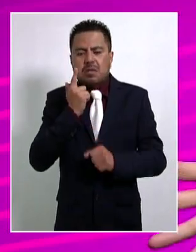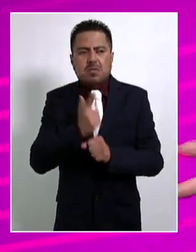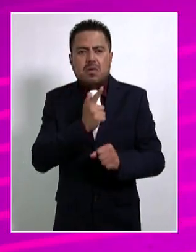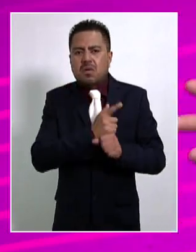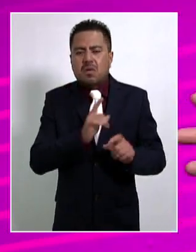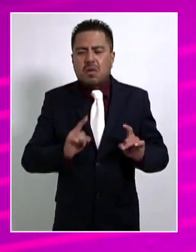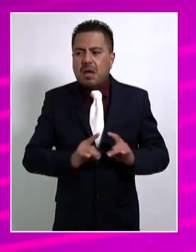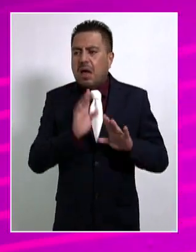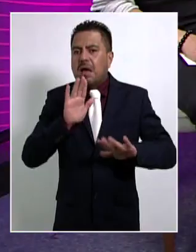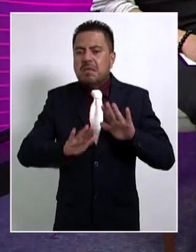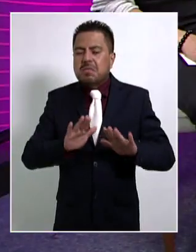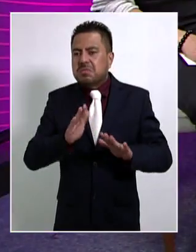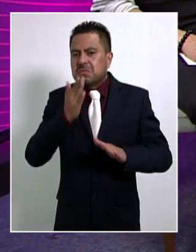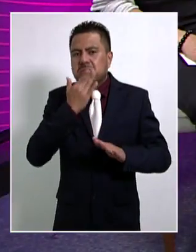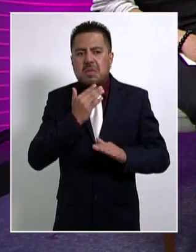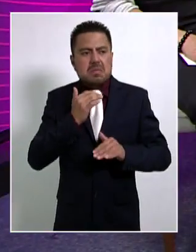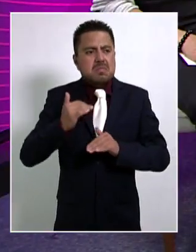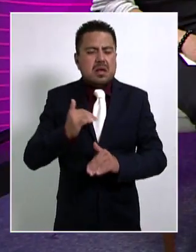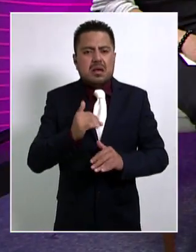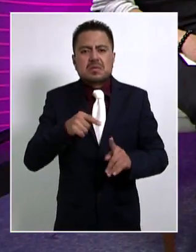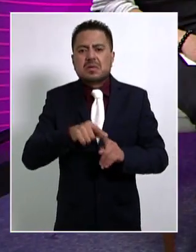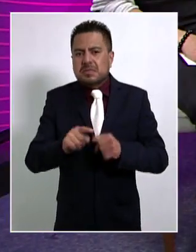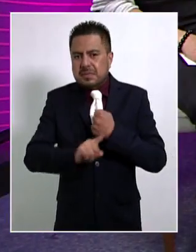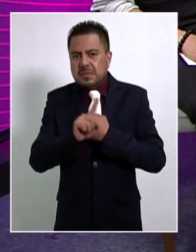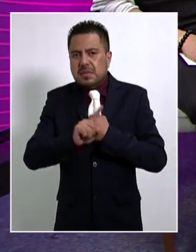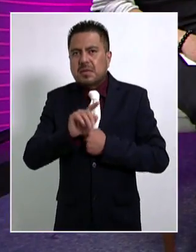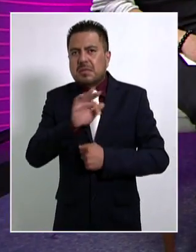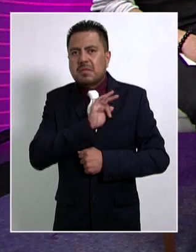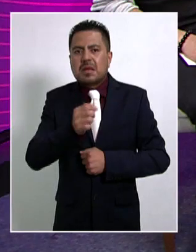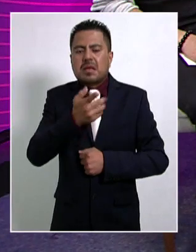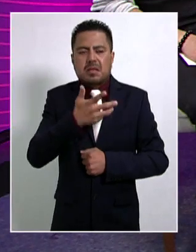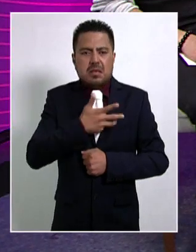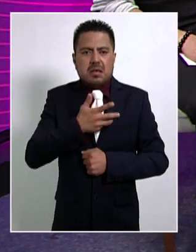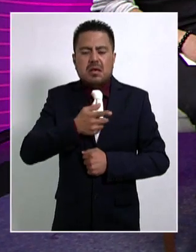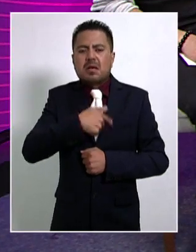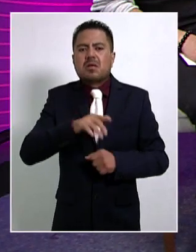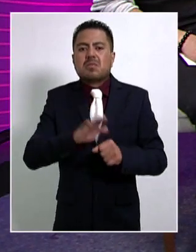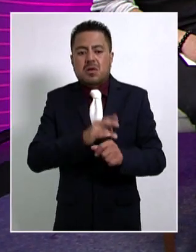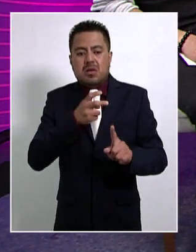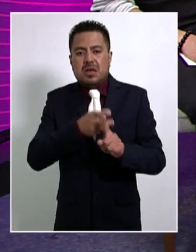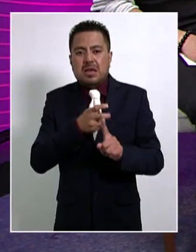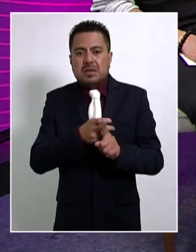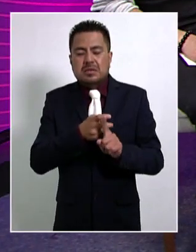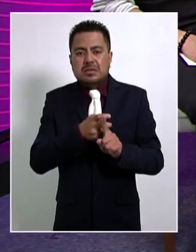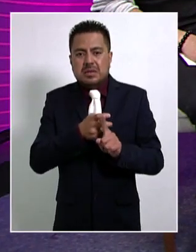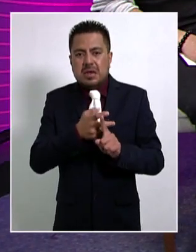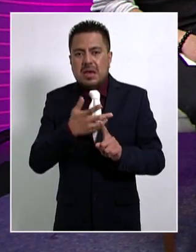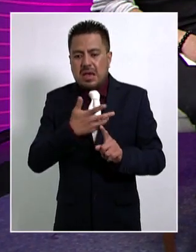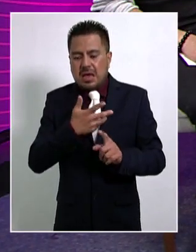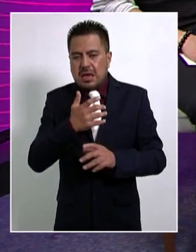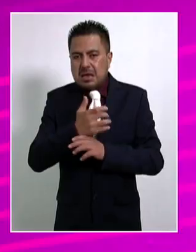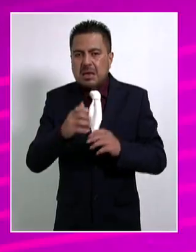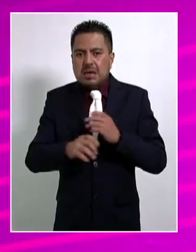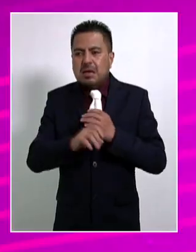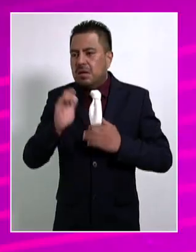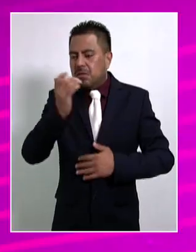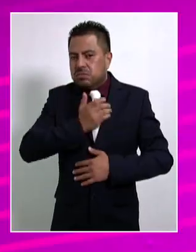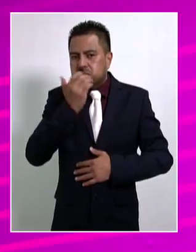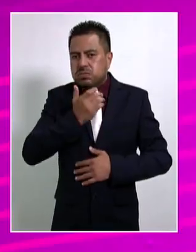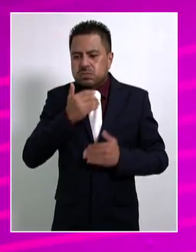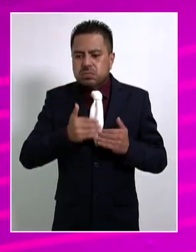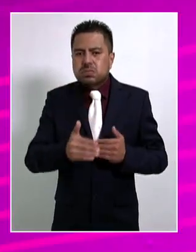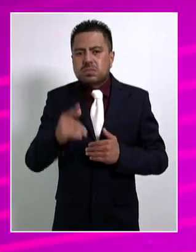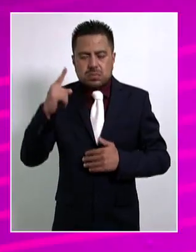baño de repente, es lo máximo de problema que uno puede tener, por qué eso es una cuestión cotidiana